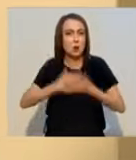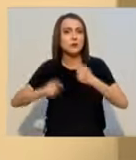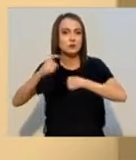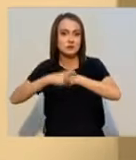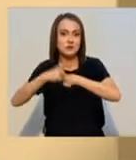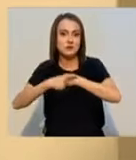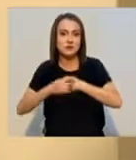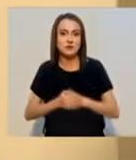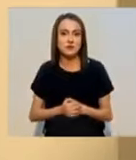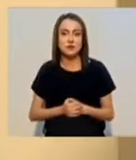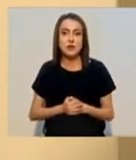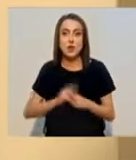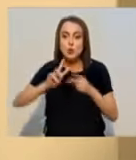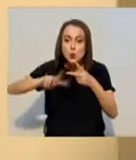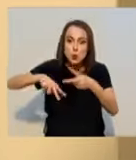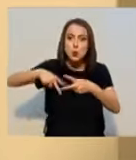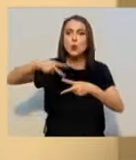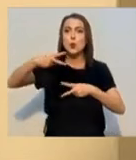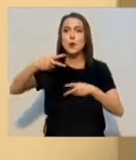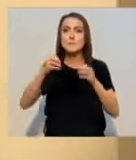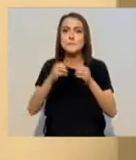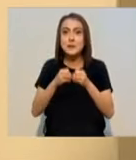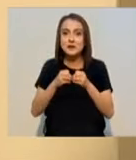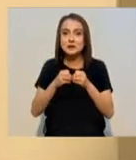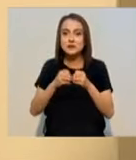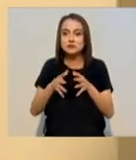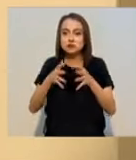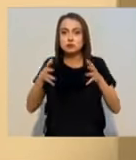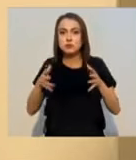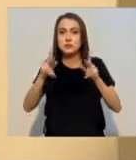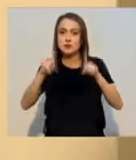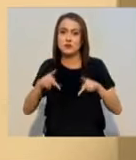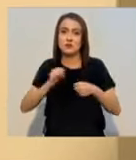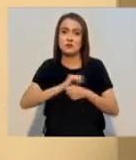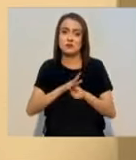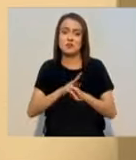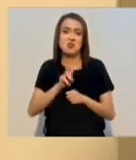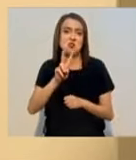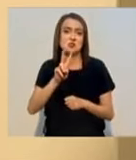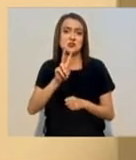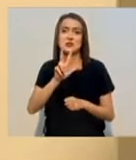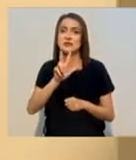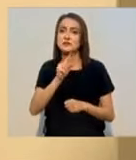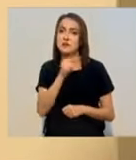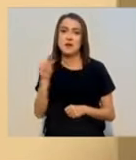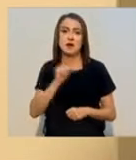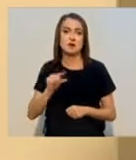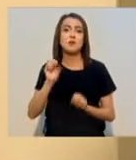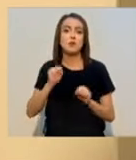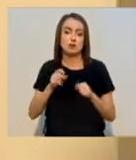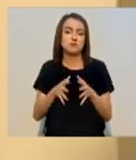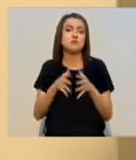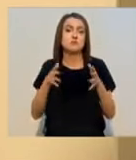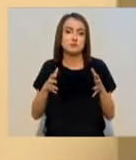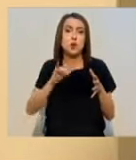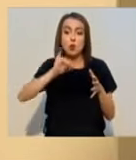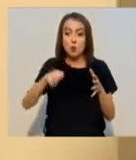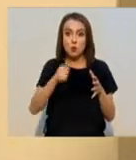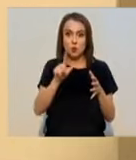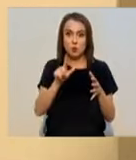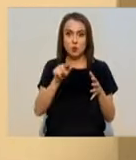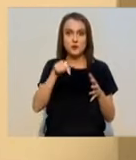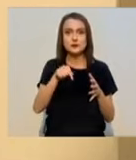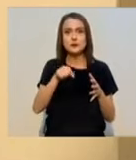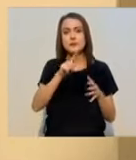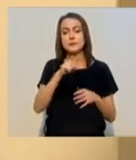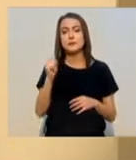etapas, duplicar la cantidad de casos puede ser cuestión de 2-3 semanas. El mes de julio fue